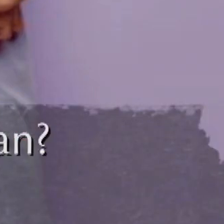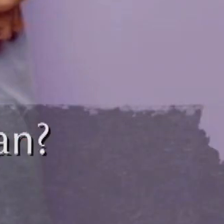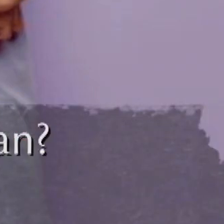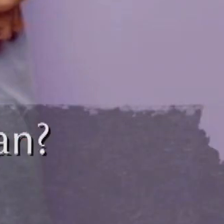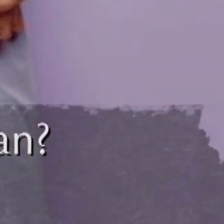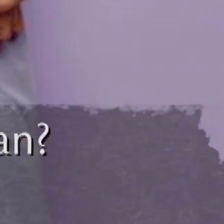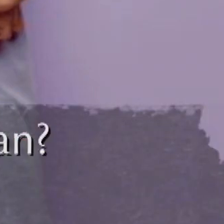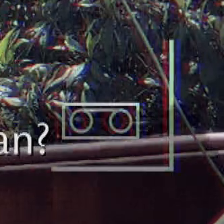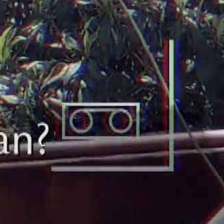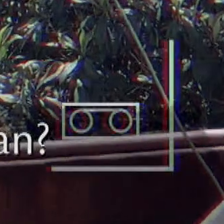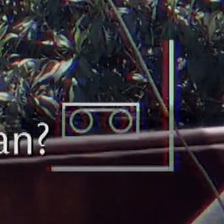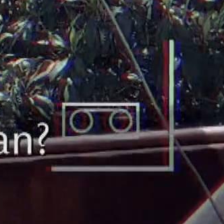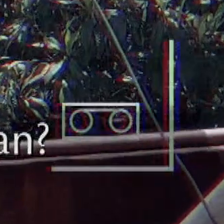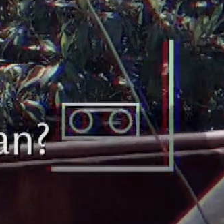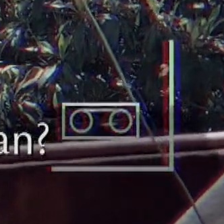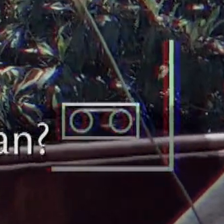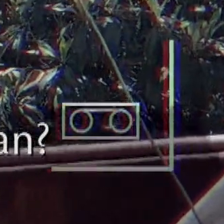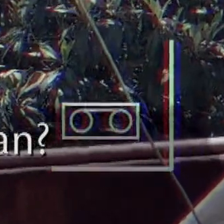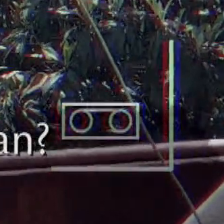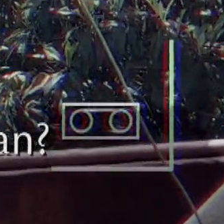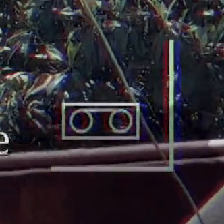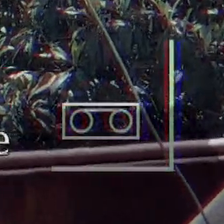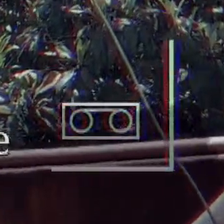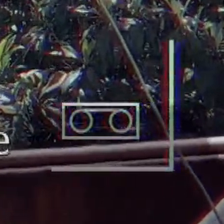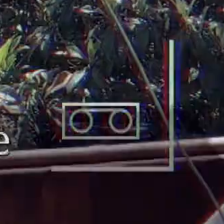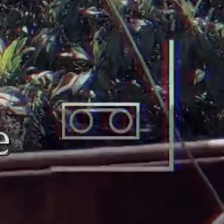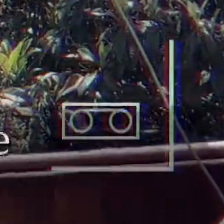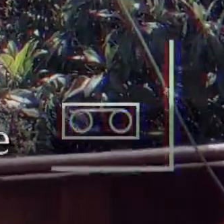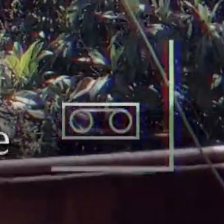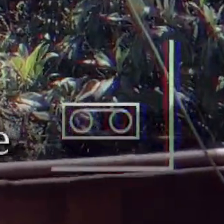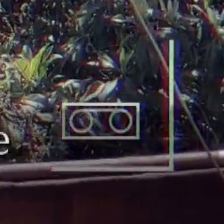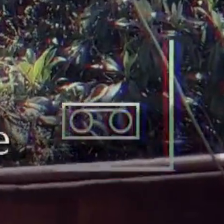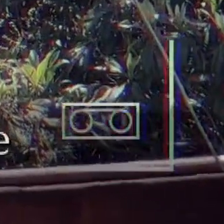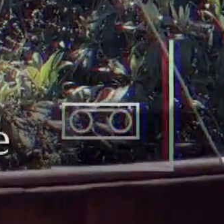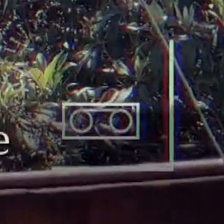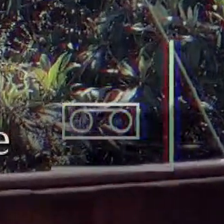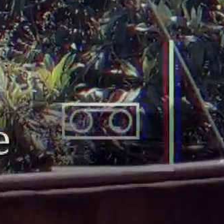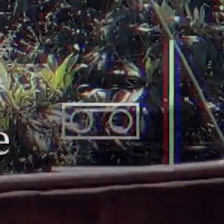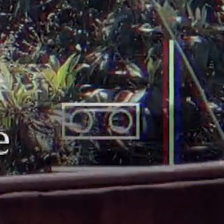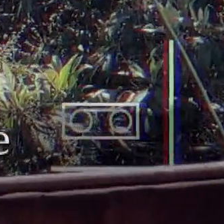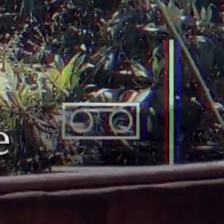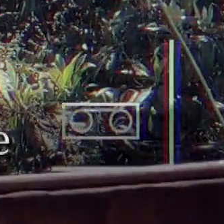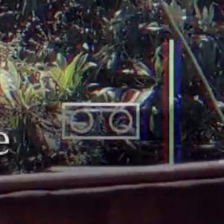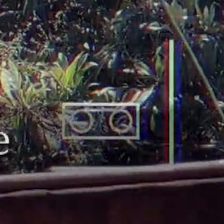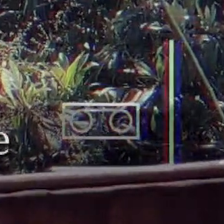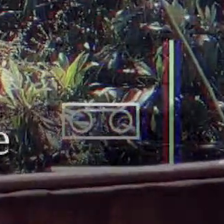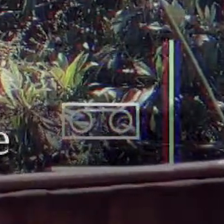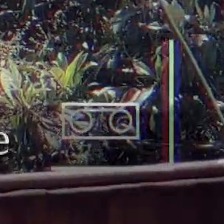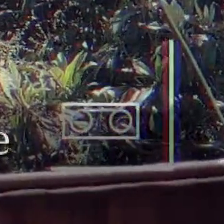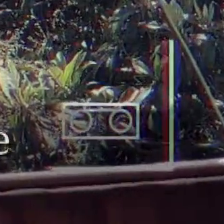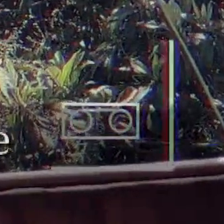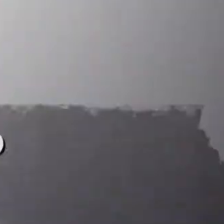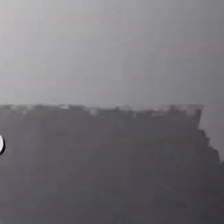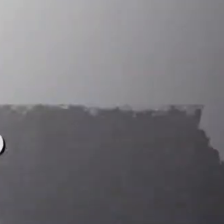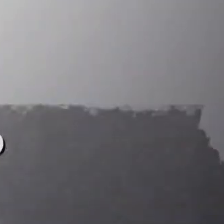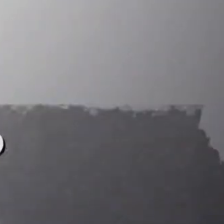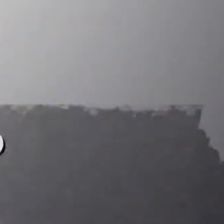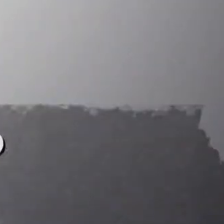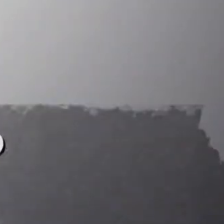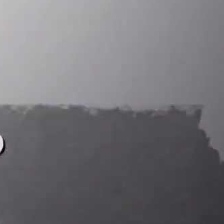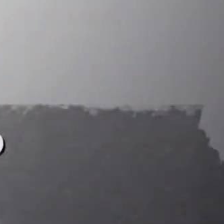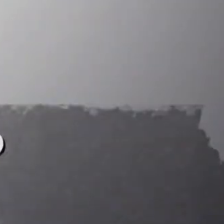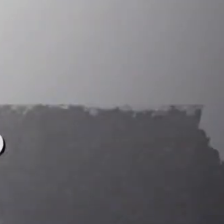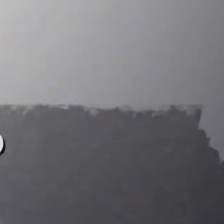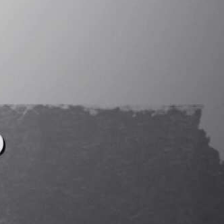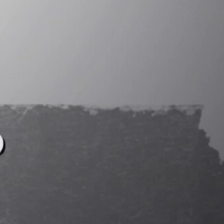acuerdo con lo que me plantean? Cuando nos hagan una petición, debemos tomarnos un tiempo antes de comprometernos con una respuesta.